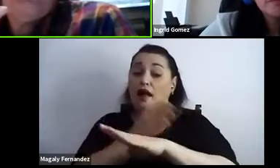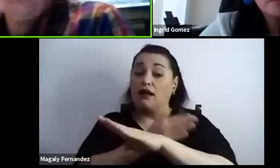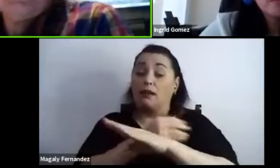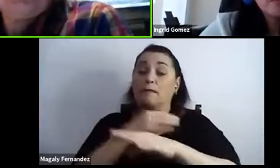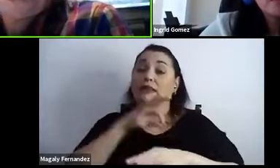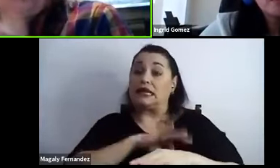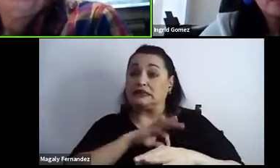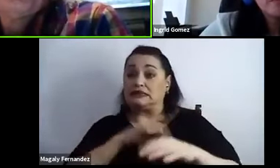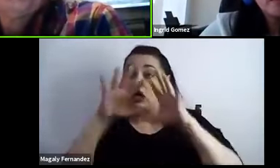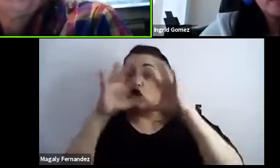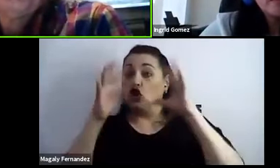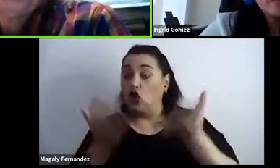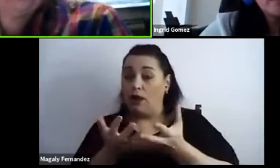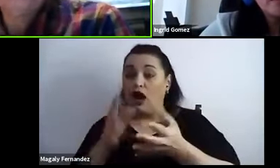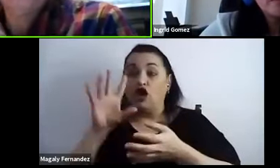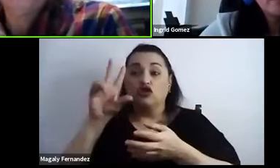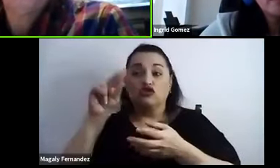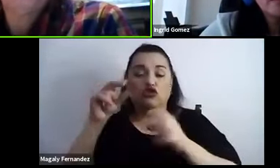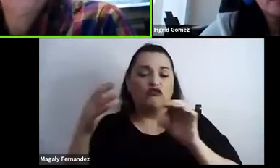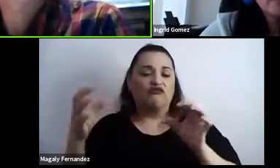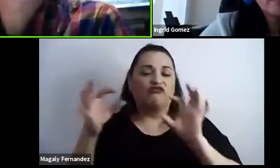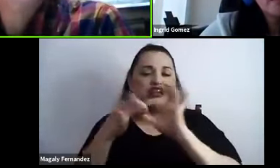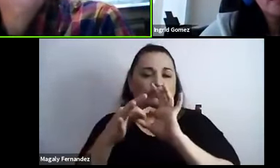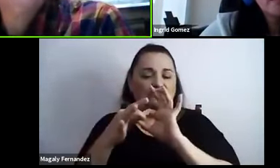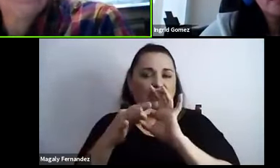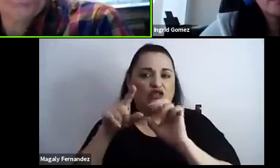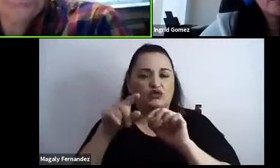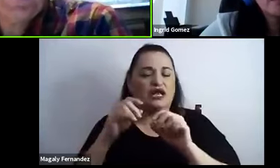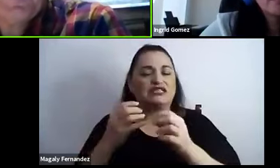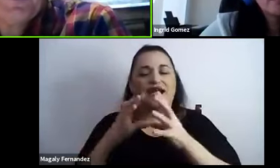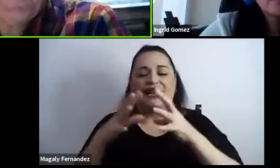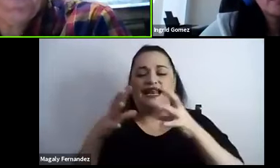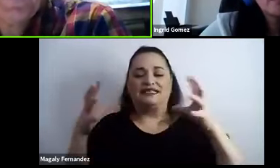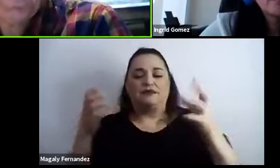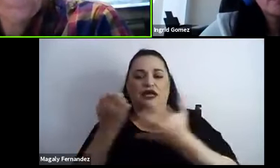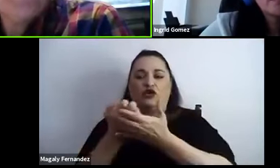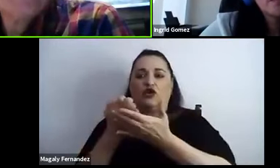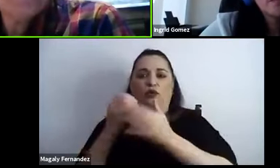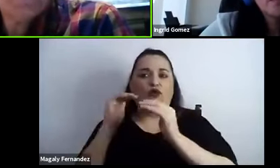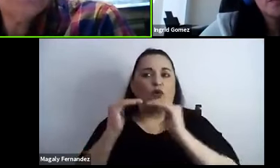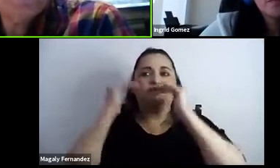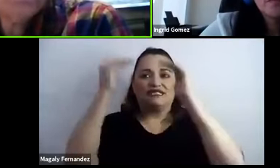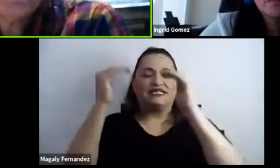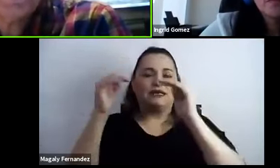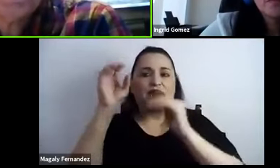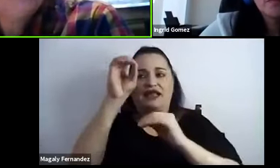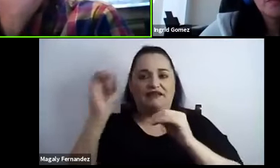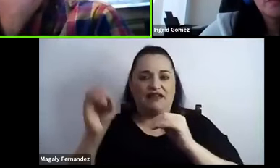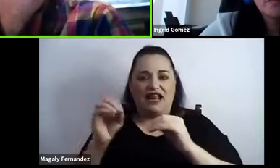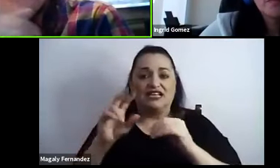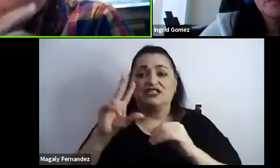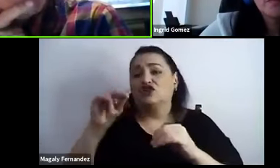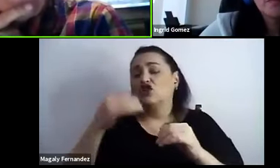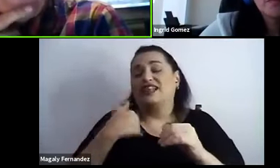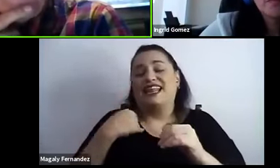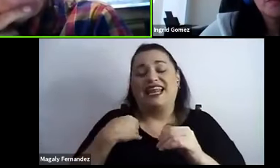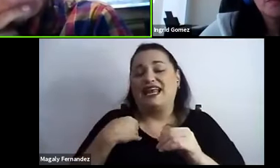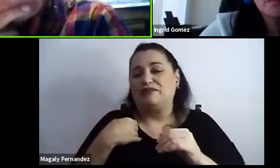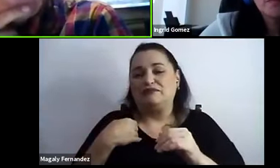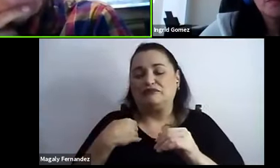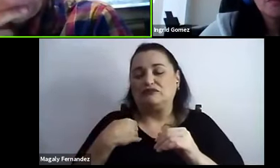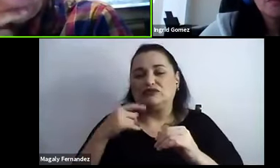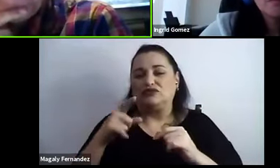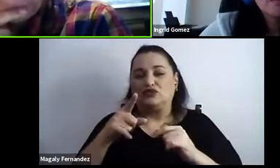no están relacionados con ese crecimiento económico y sobre todo por encima de esos niveles. Para empezar, no tenemos ni siquiera un marco internacional de